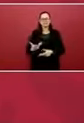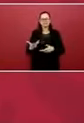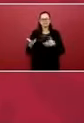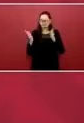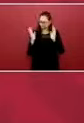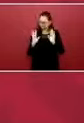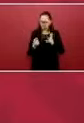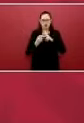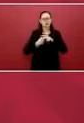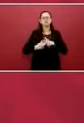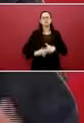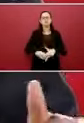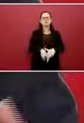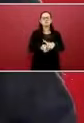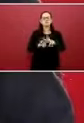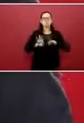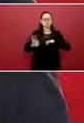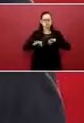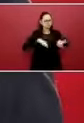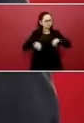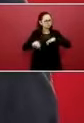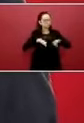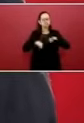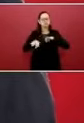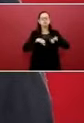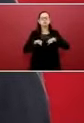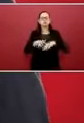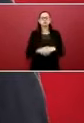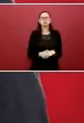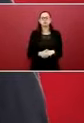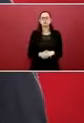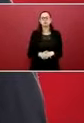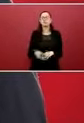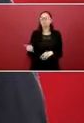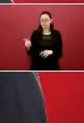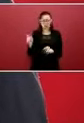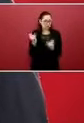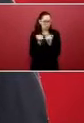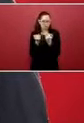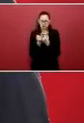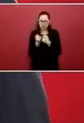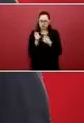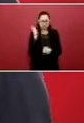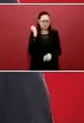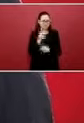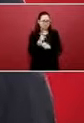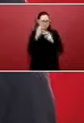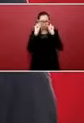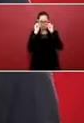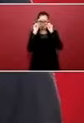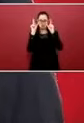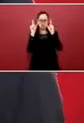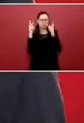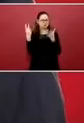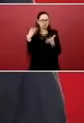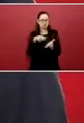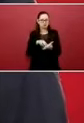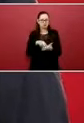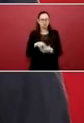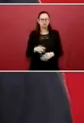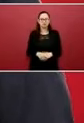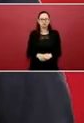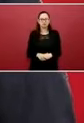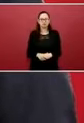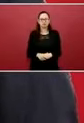está. Cuando digo trabajadora es que se levanta también temprano. A mí me gustaría, sí, es